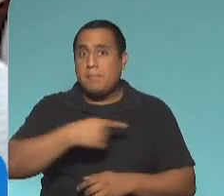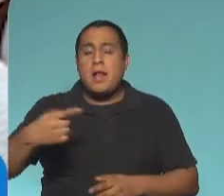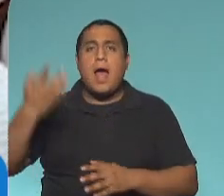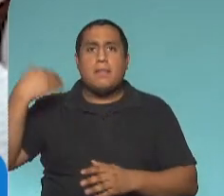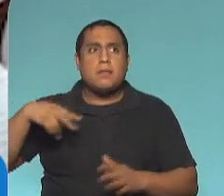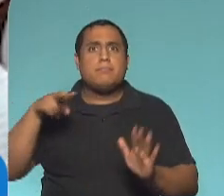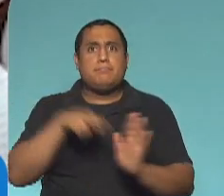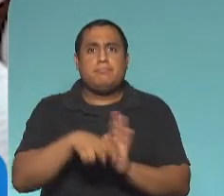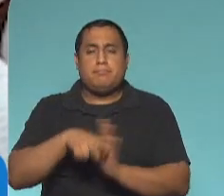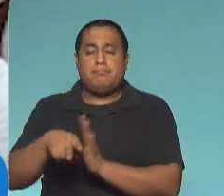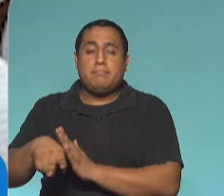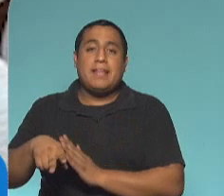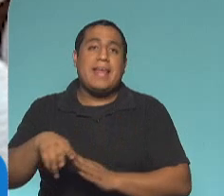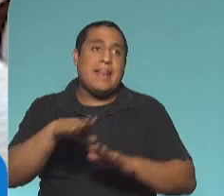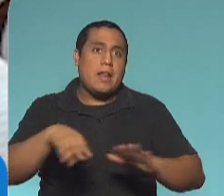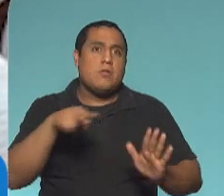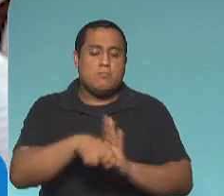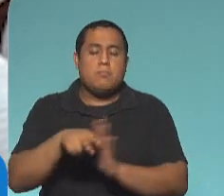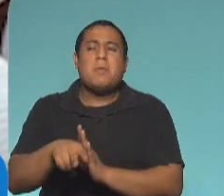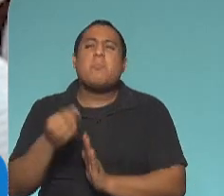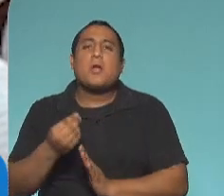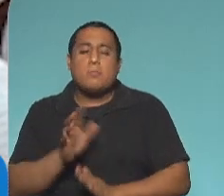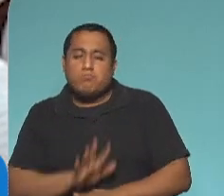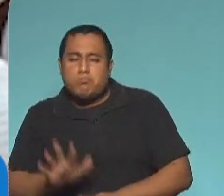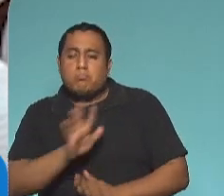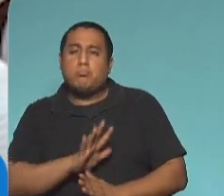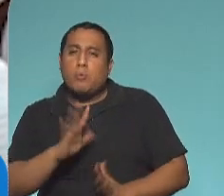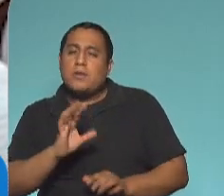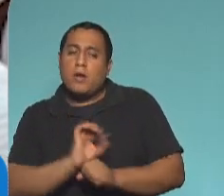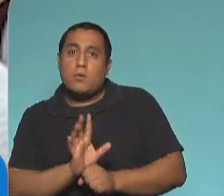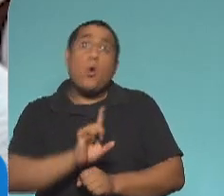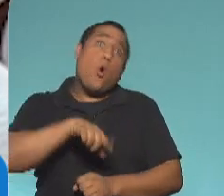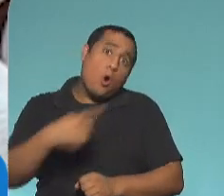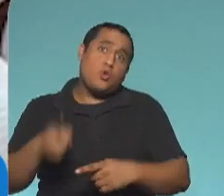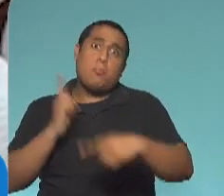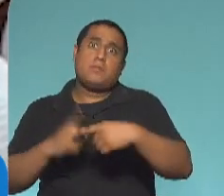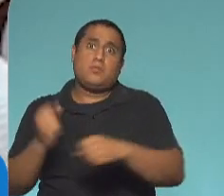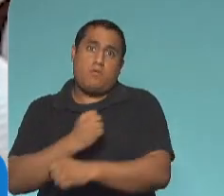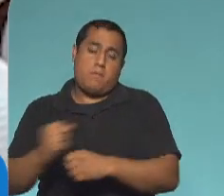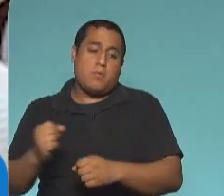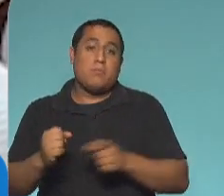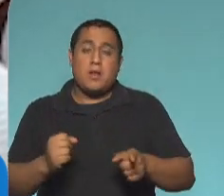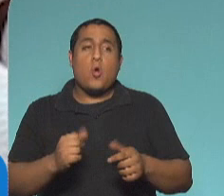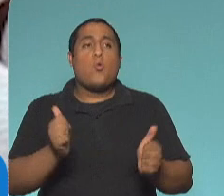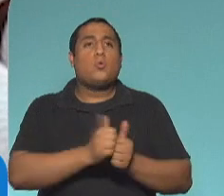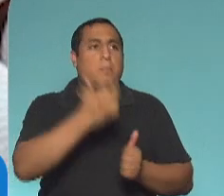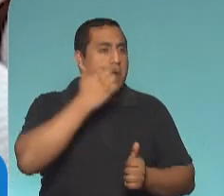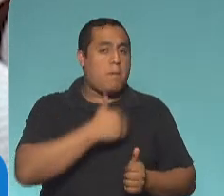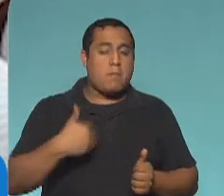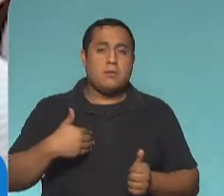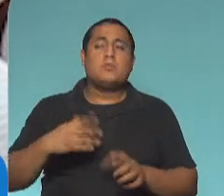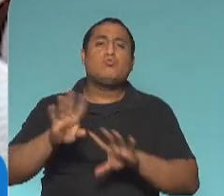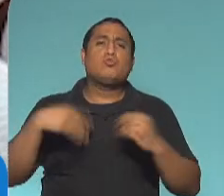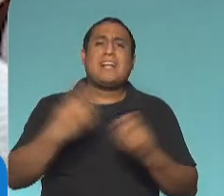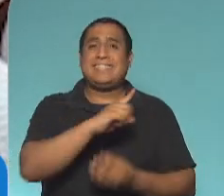internación de pacientes pediátricos sospechosos y positivos, junto con sus padres, superaban los 100 en